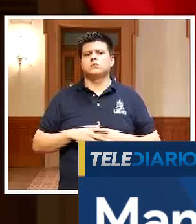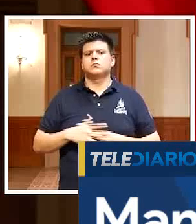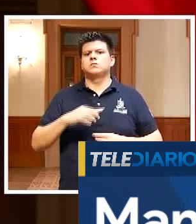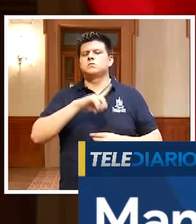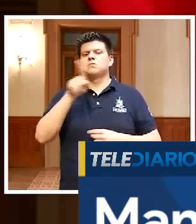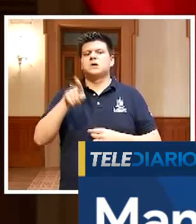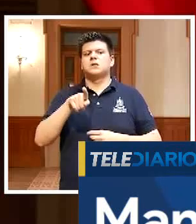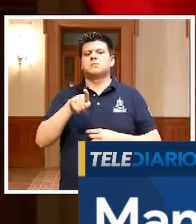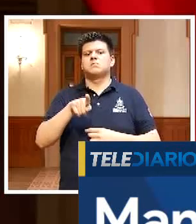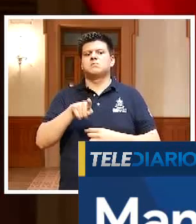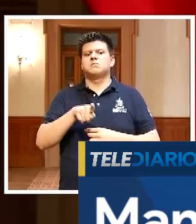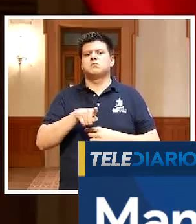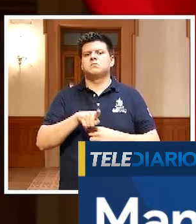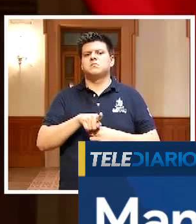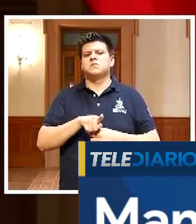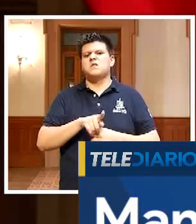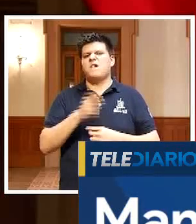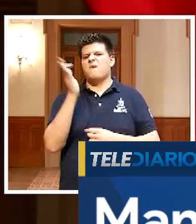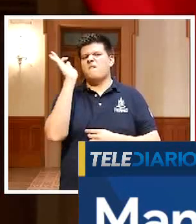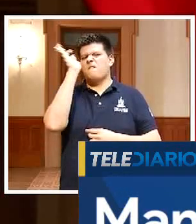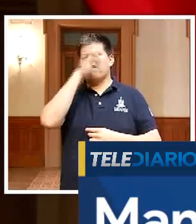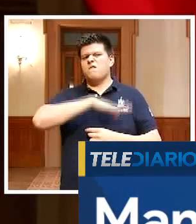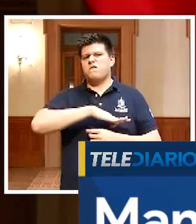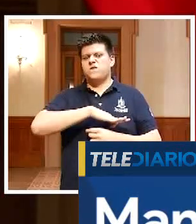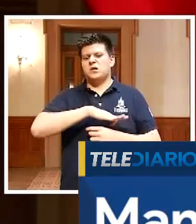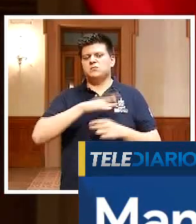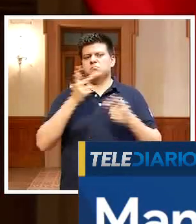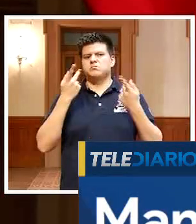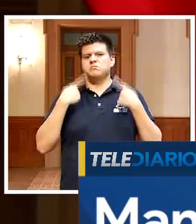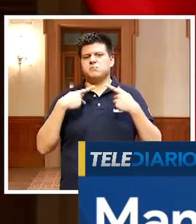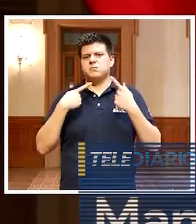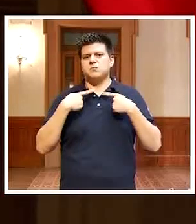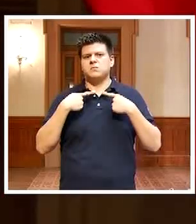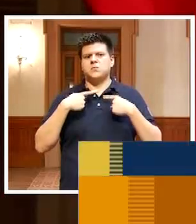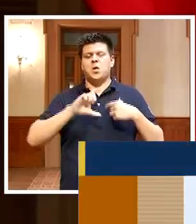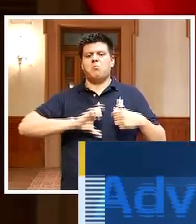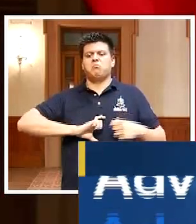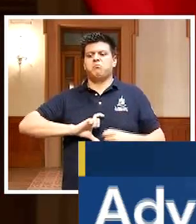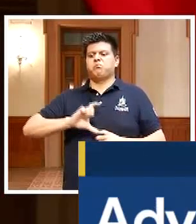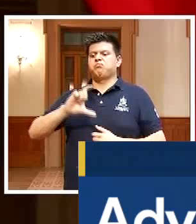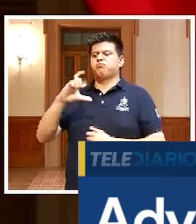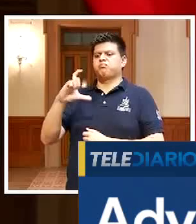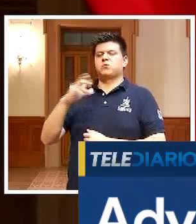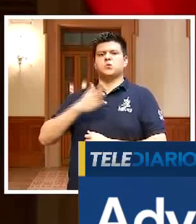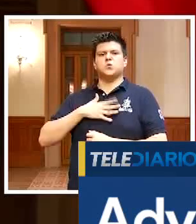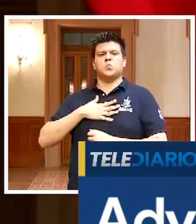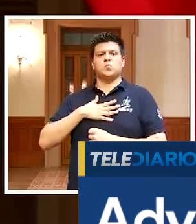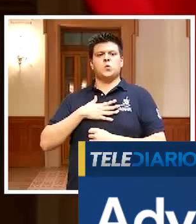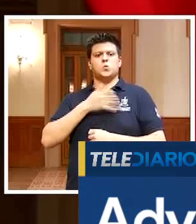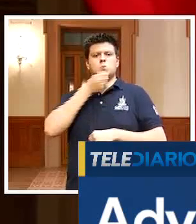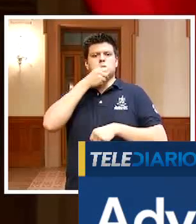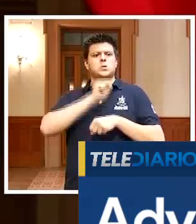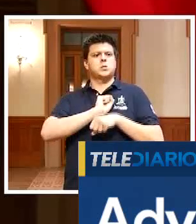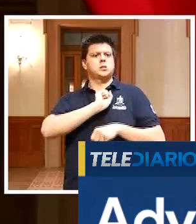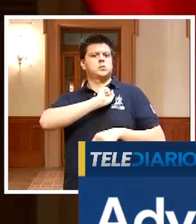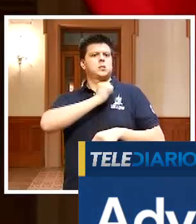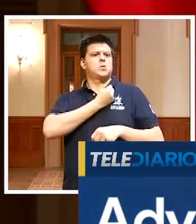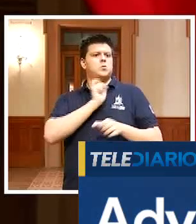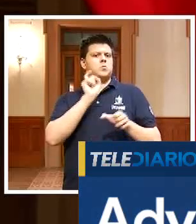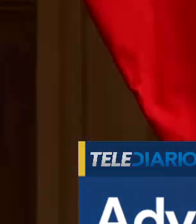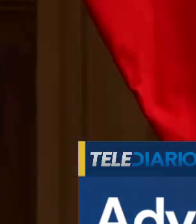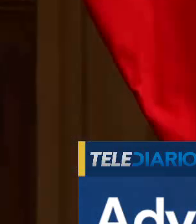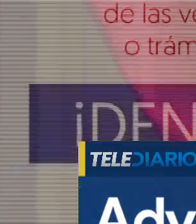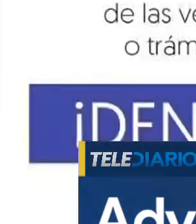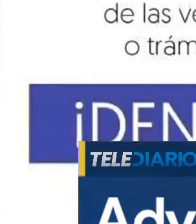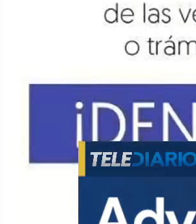hacen pasar como verificadores de la secretaría de salud pues les cobran